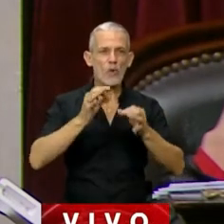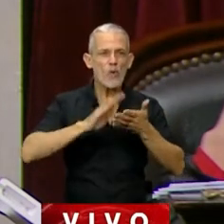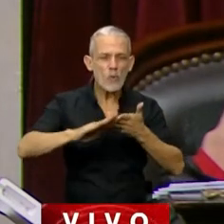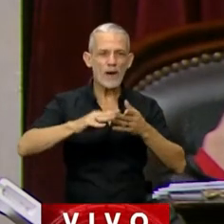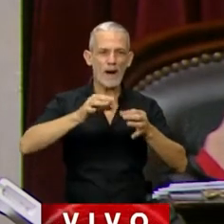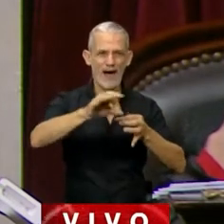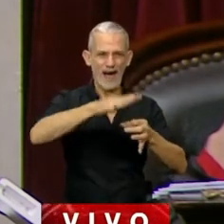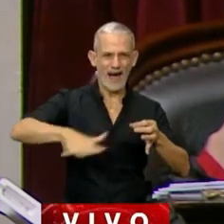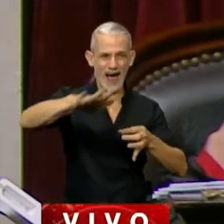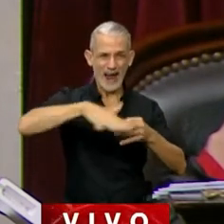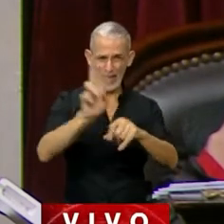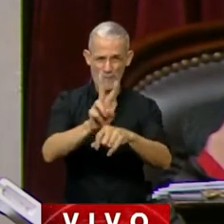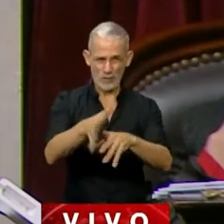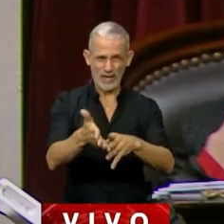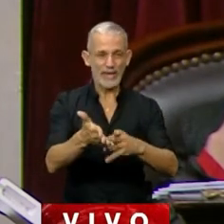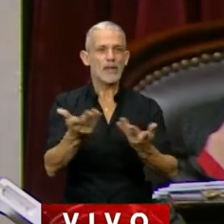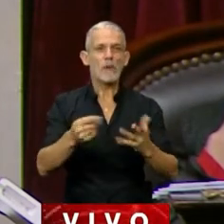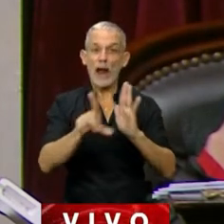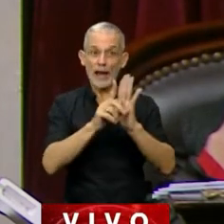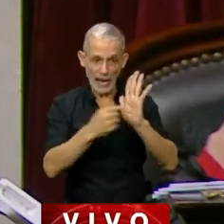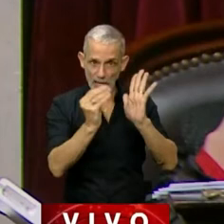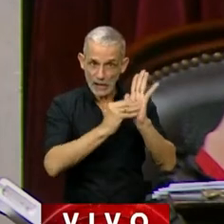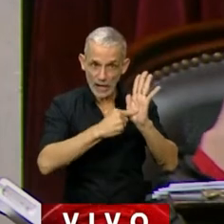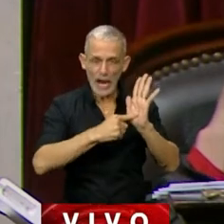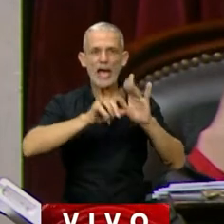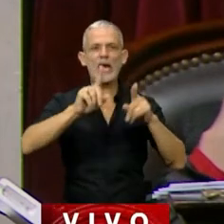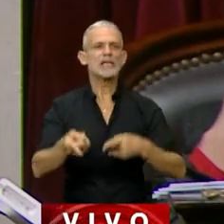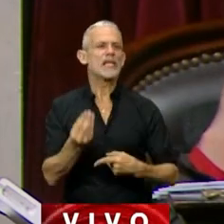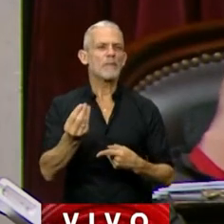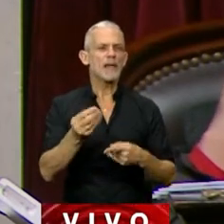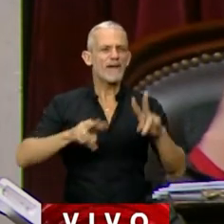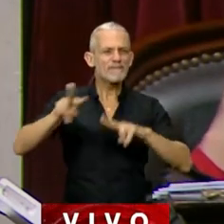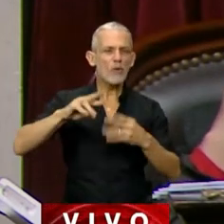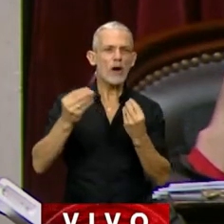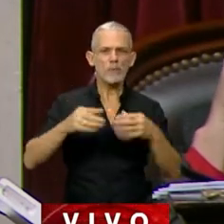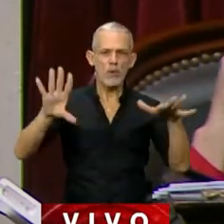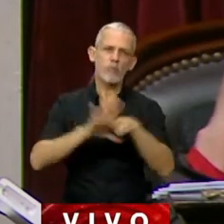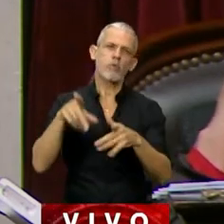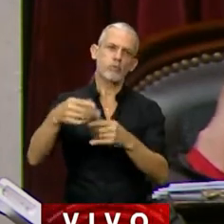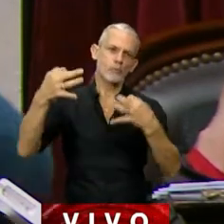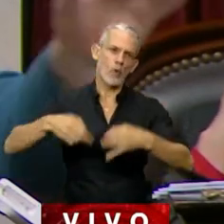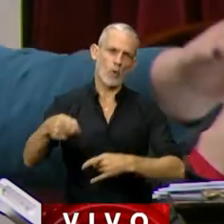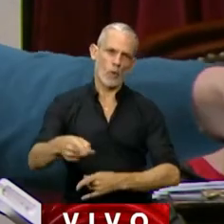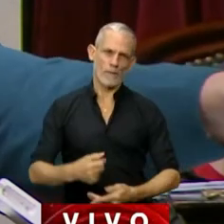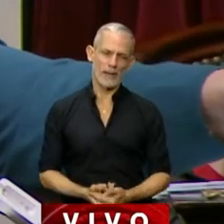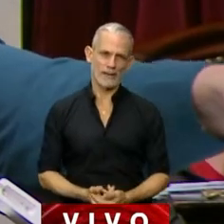área protegida, que no solo es hacer la ley, sino también buscar su efectiva